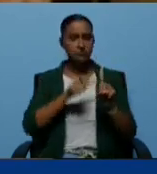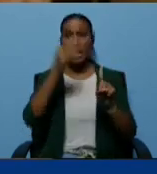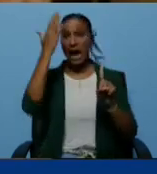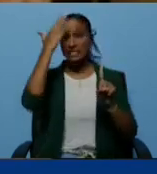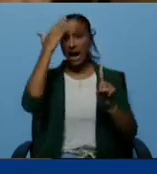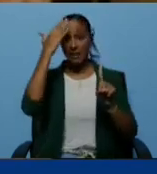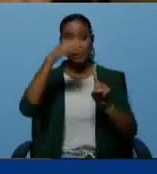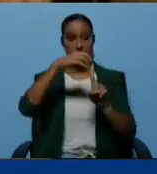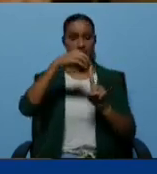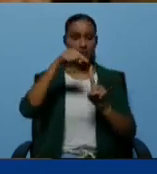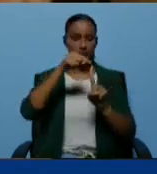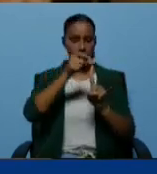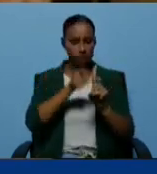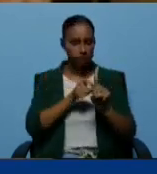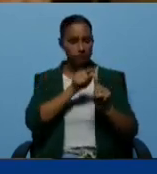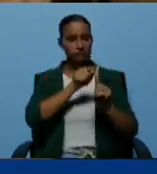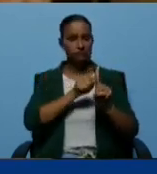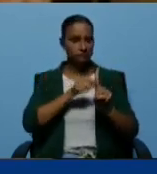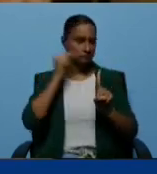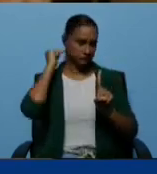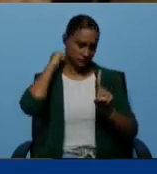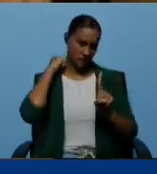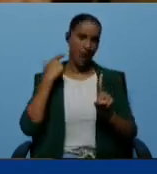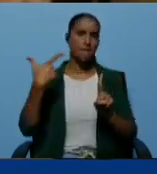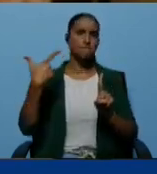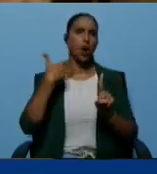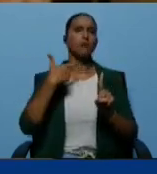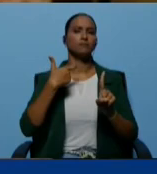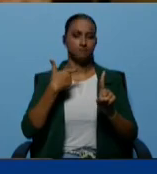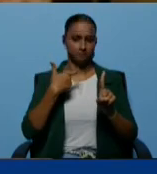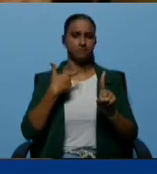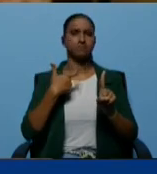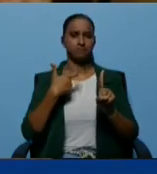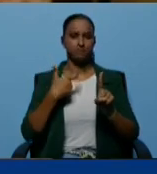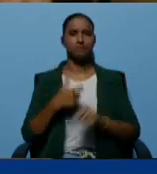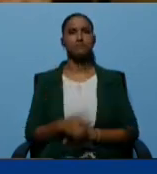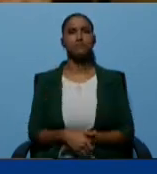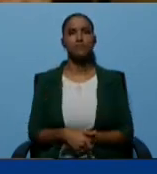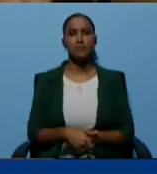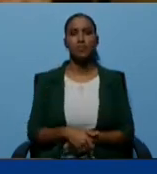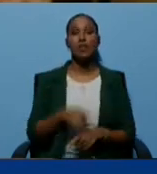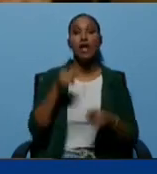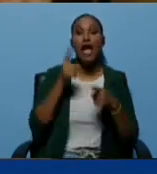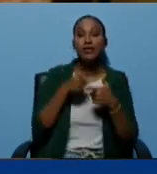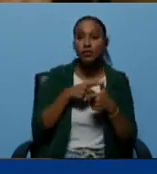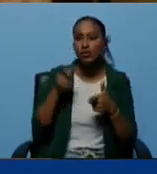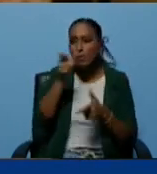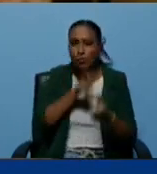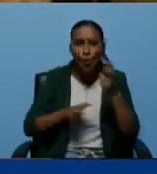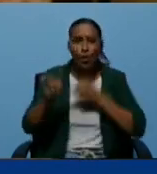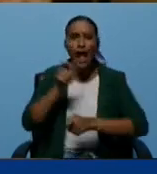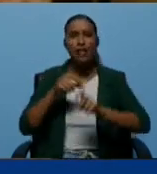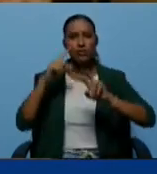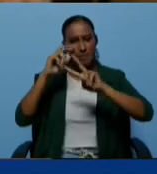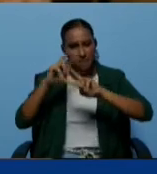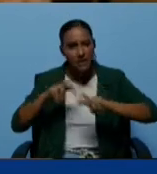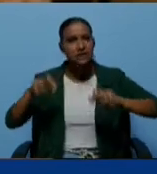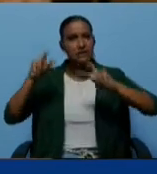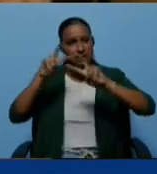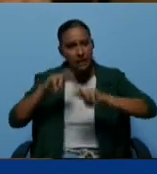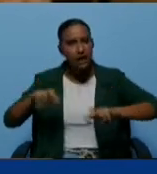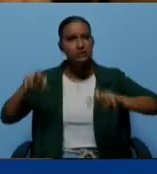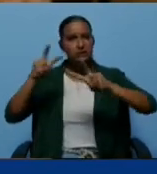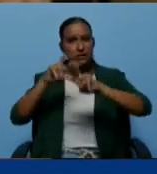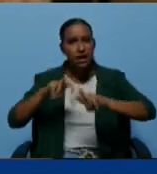han aportado, se logró colectar registro fílmico, el cual logró ser experticiado y permitió observar a un ciudadano